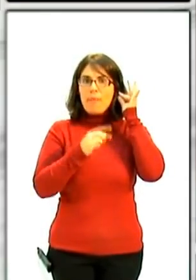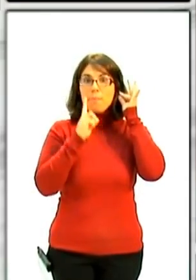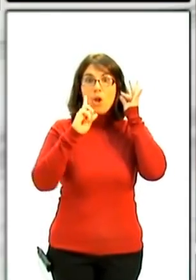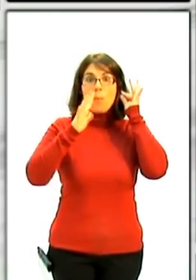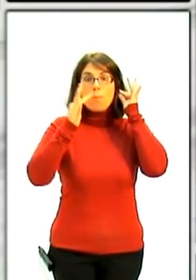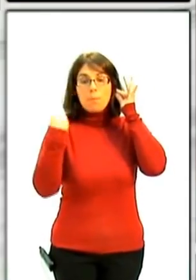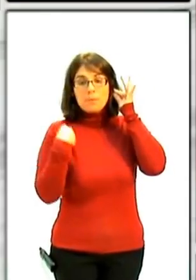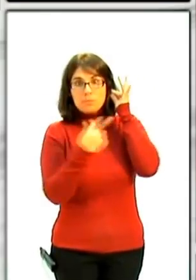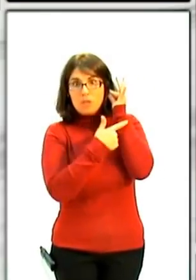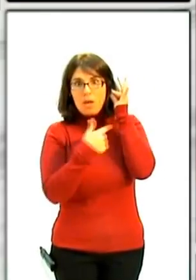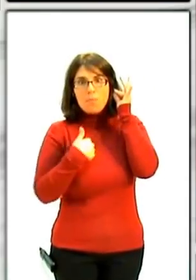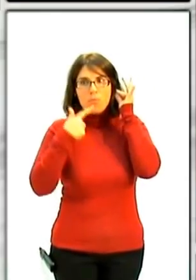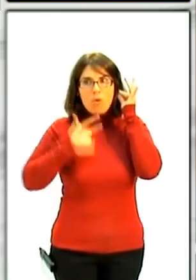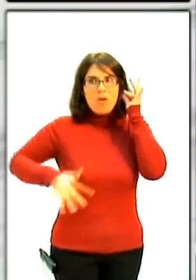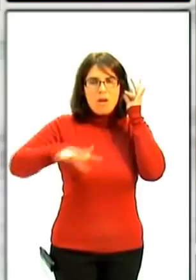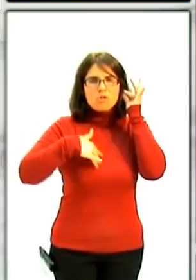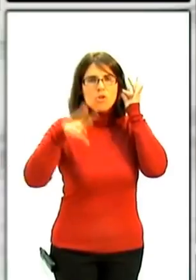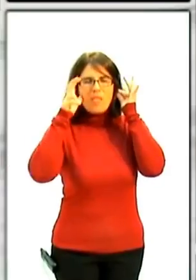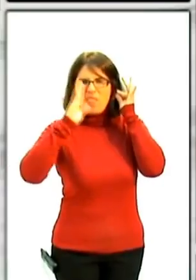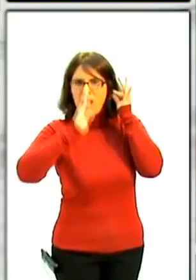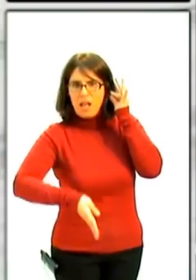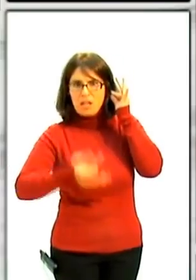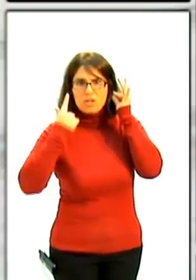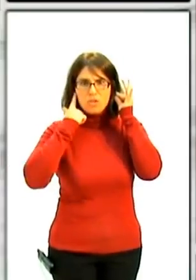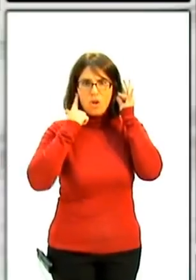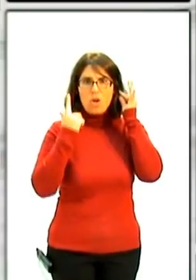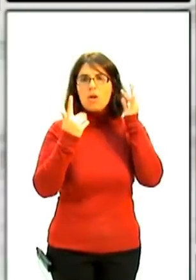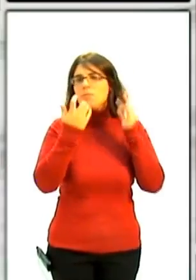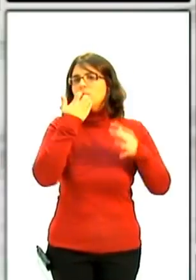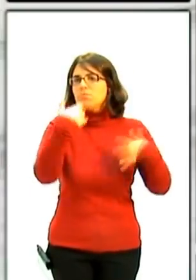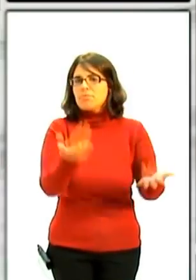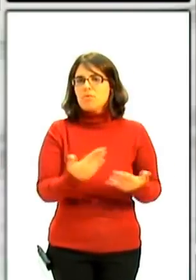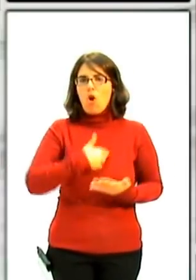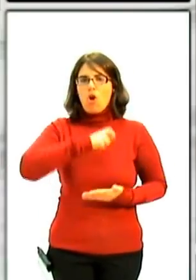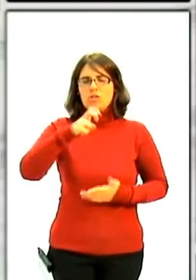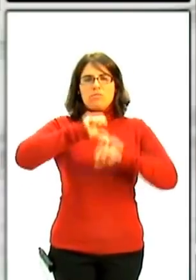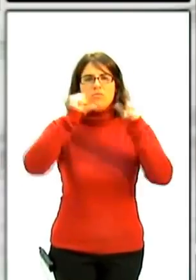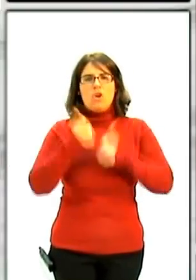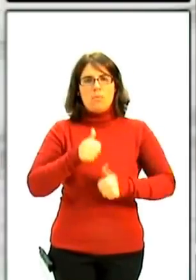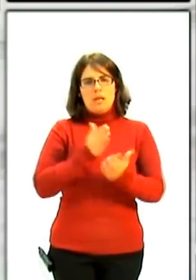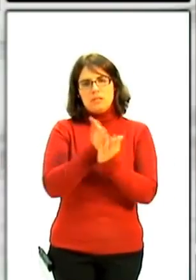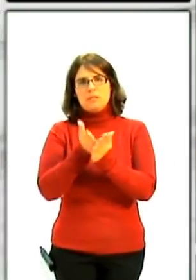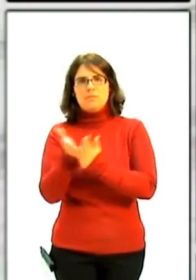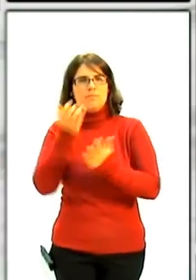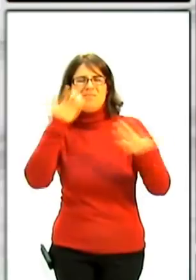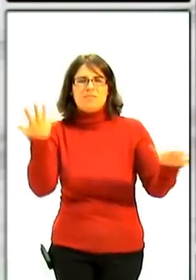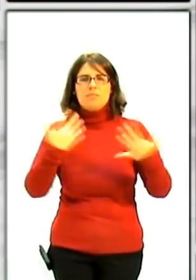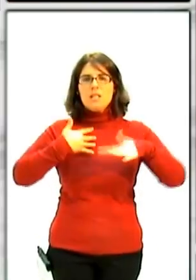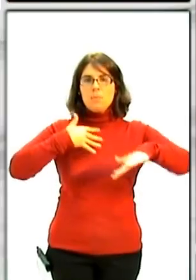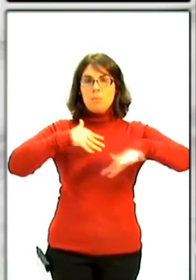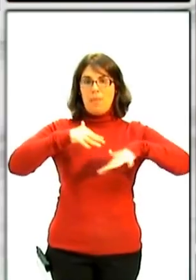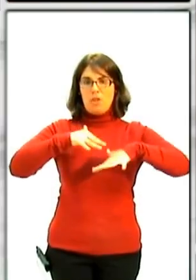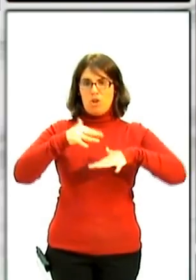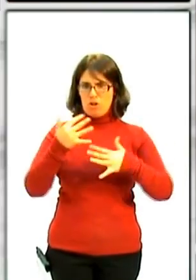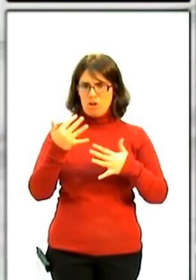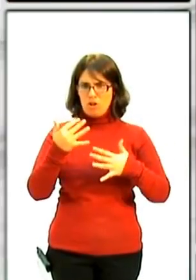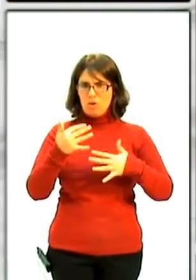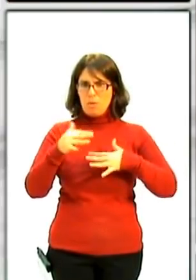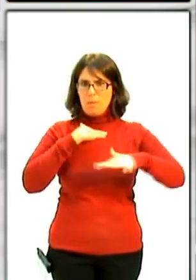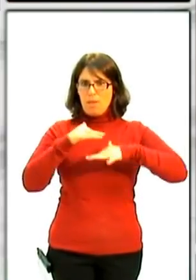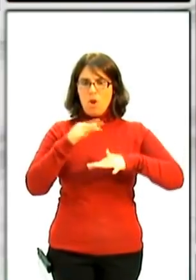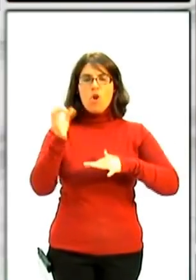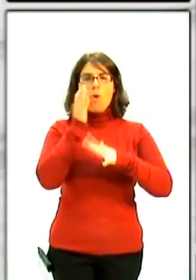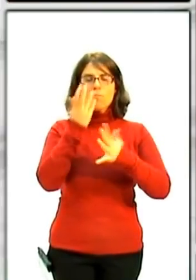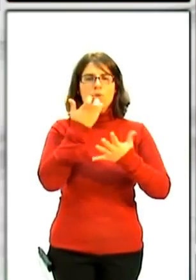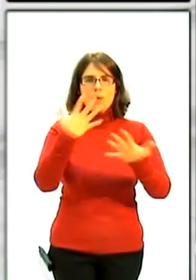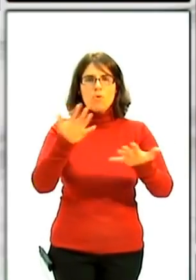del entorno. Tendré que emplear otros canales, por ejemplo, alternativos, como pueden ser pues, las vibraciones. Ahora hay modernamente